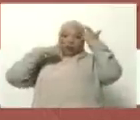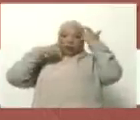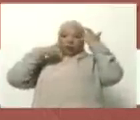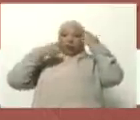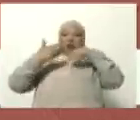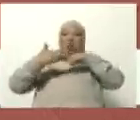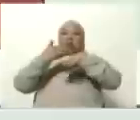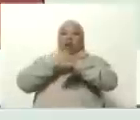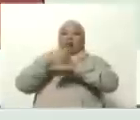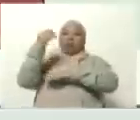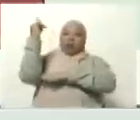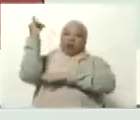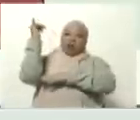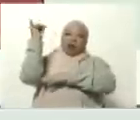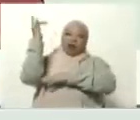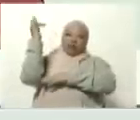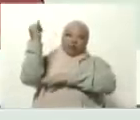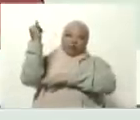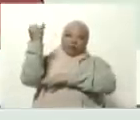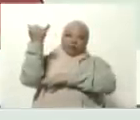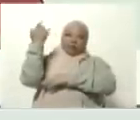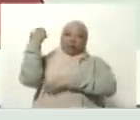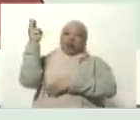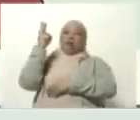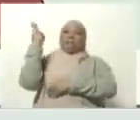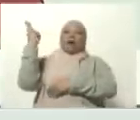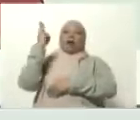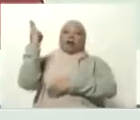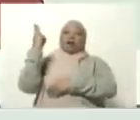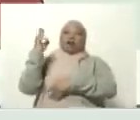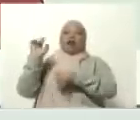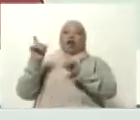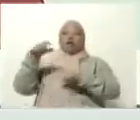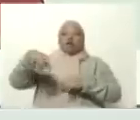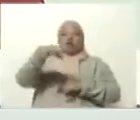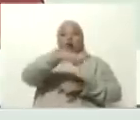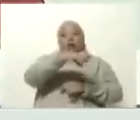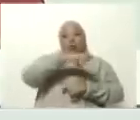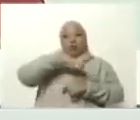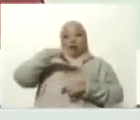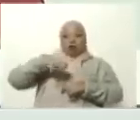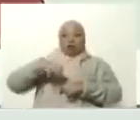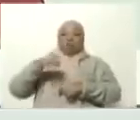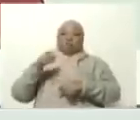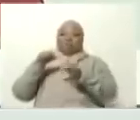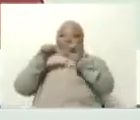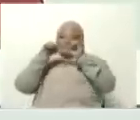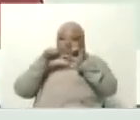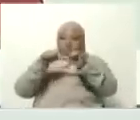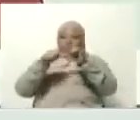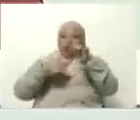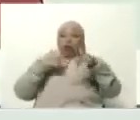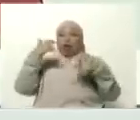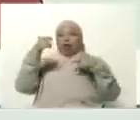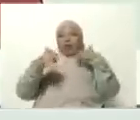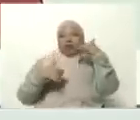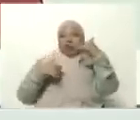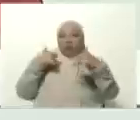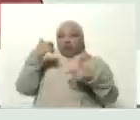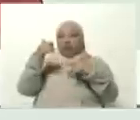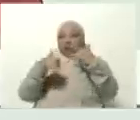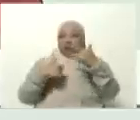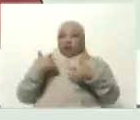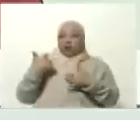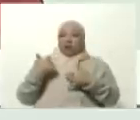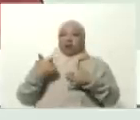ante el Samán de Güere. Ya hemos estado haciéndole seguimiento a una serie de actividades que, y una que ha